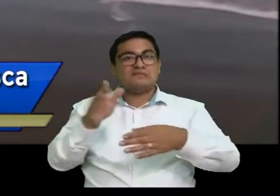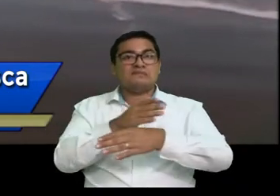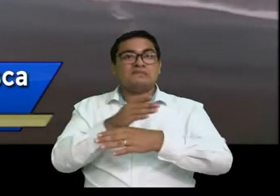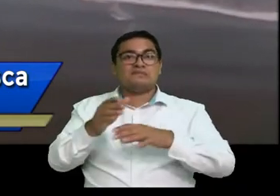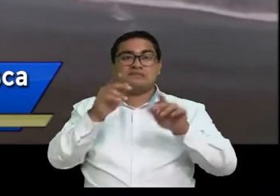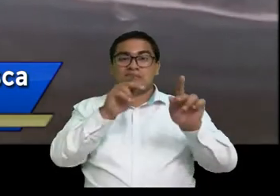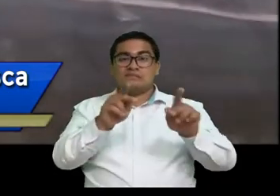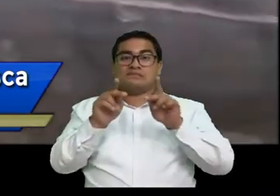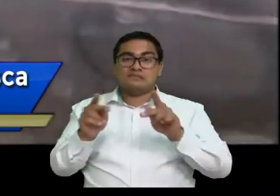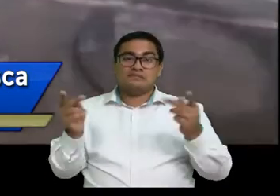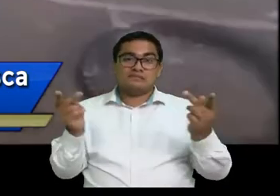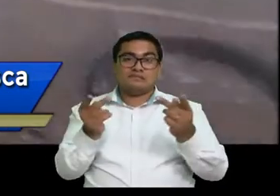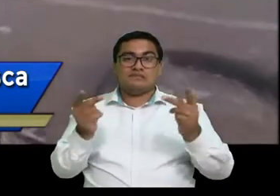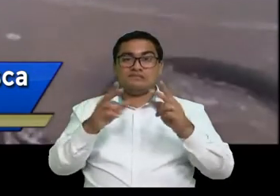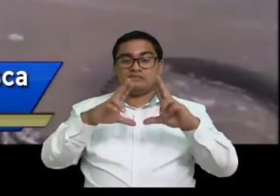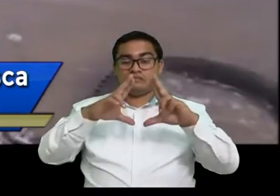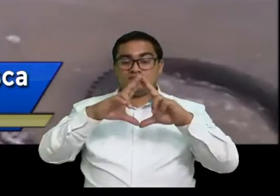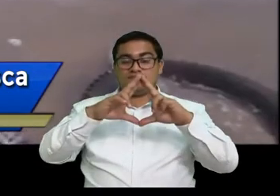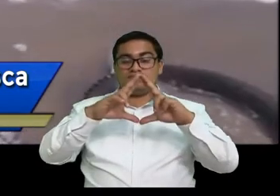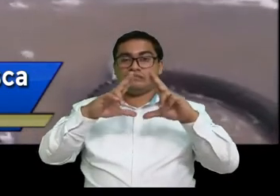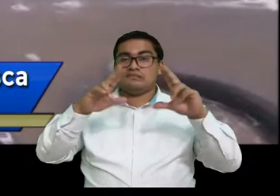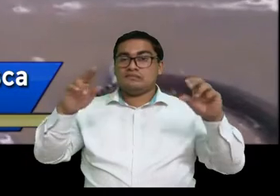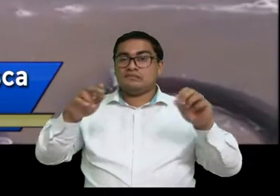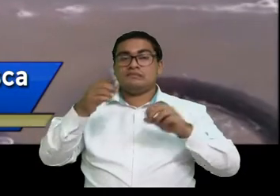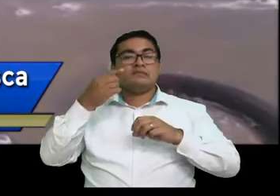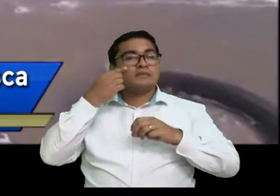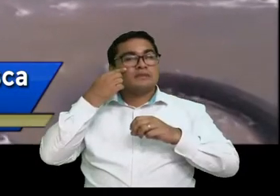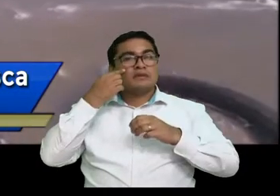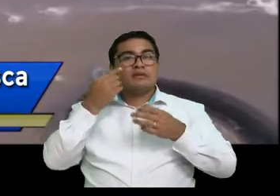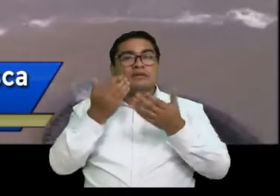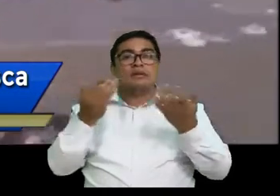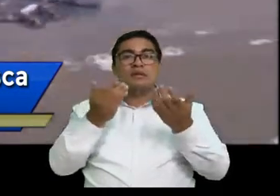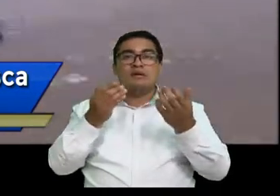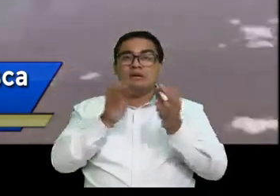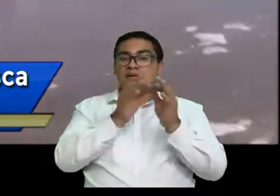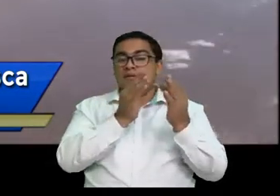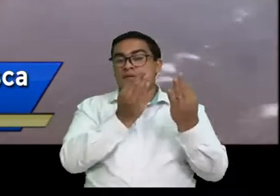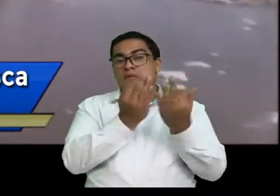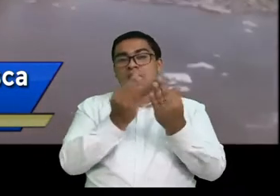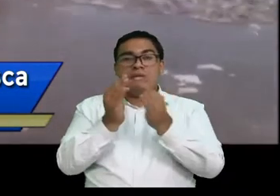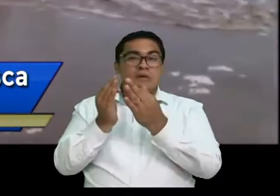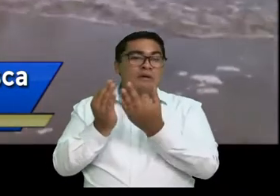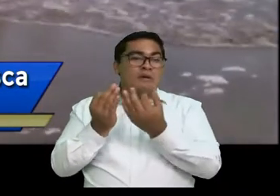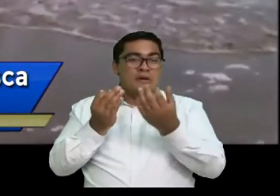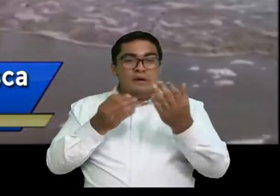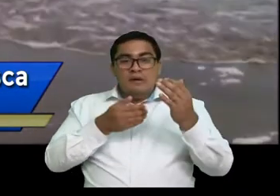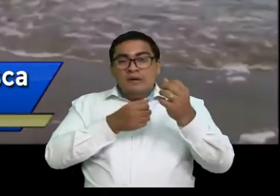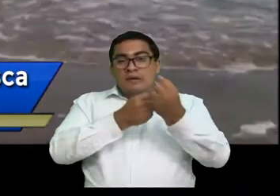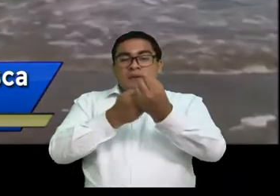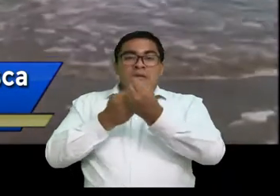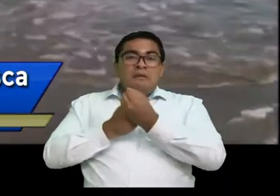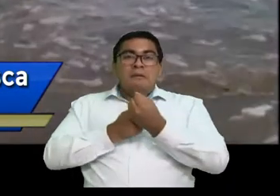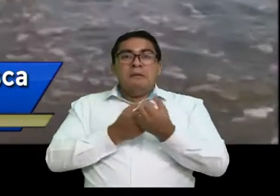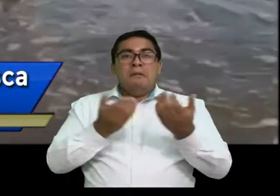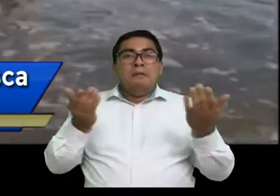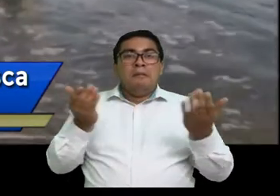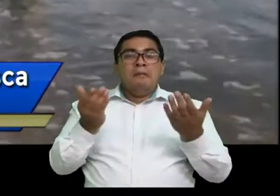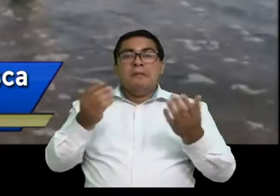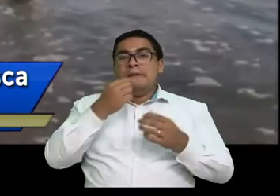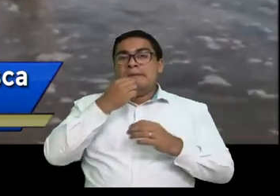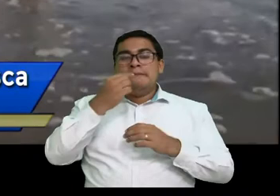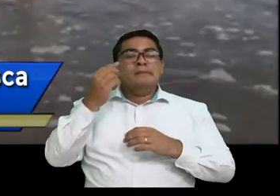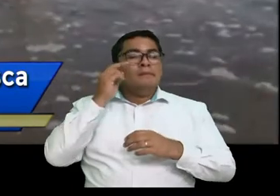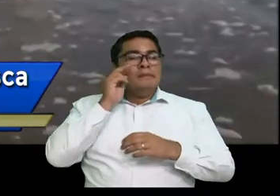pueblo nicaragüense, allí vemos cómo se apoya, ¿no?, la familia, la comunidad entera. Hay comunidades enteras que han